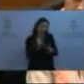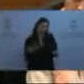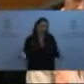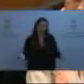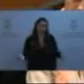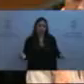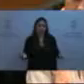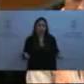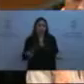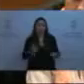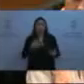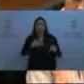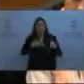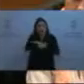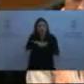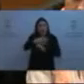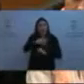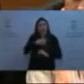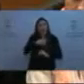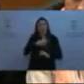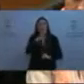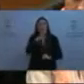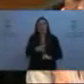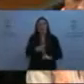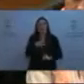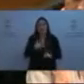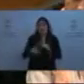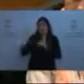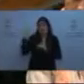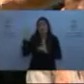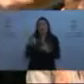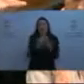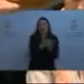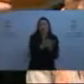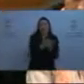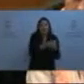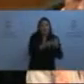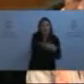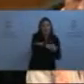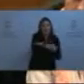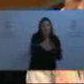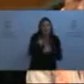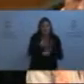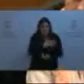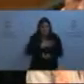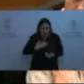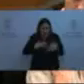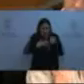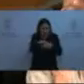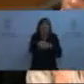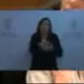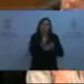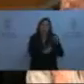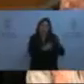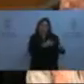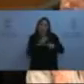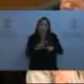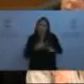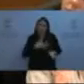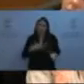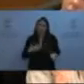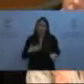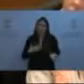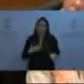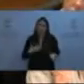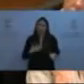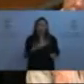por qué no pude entrar como la otra vez? Mire, le voy a decir. Porque la otra vez solicitó entrar. Me gustan las cosas y verlas dentro. Por supuesto, con los permisos y cómo se debe hacer. Y